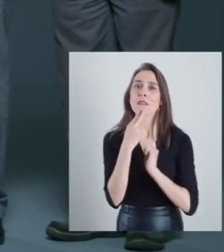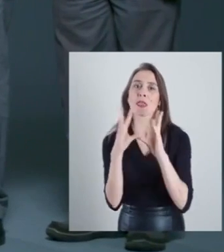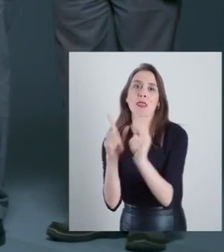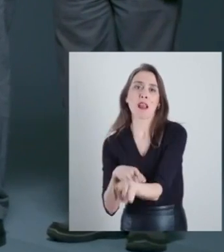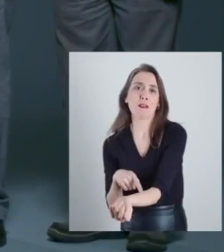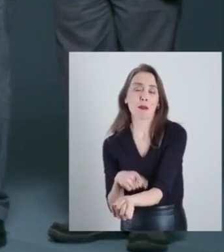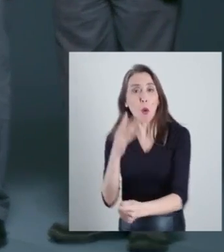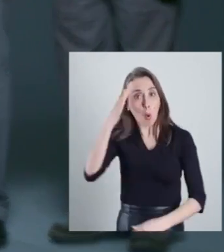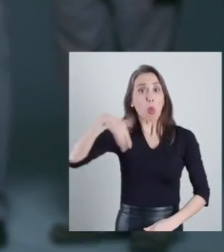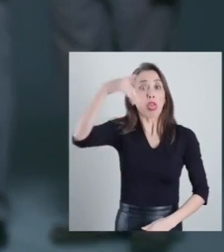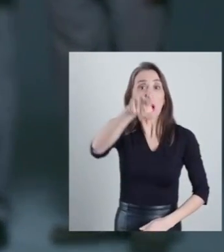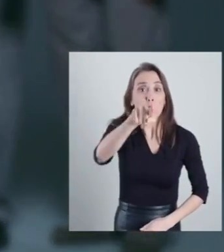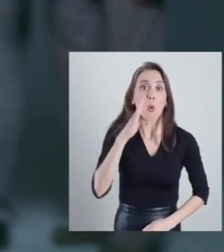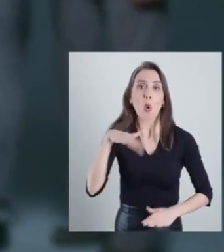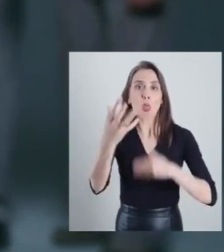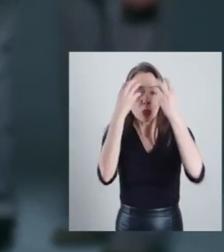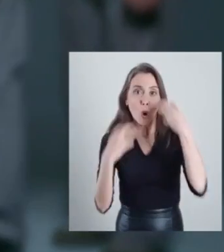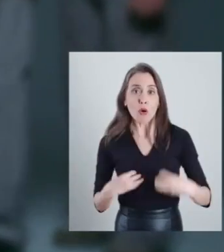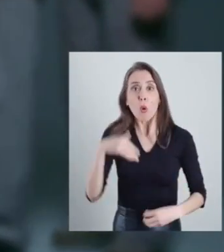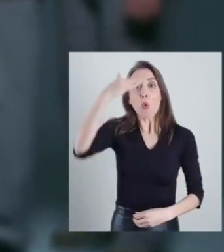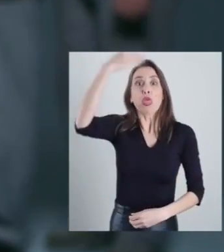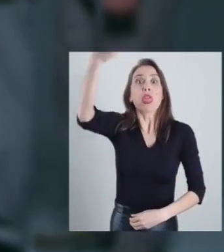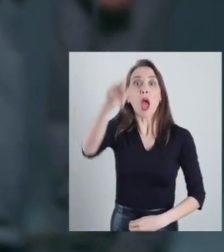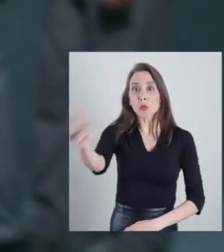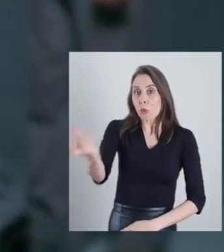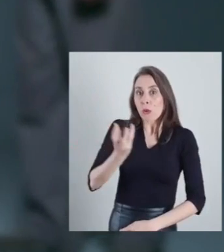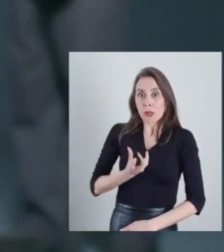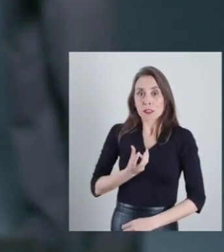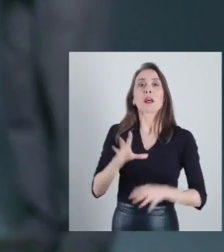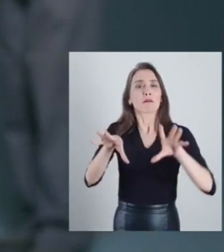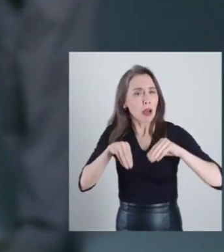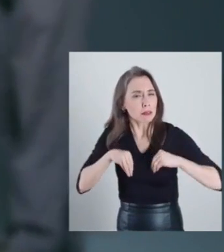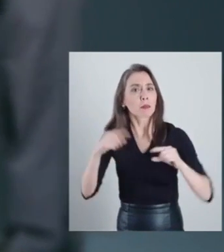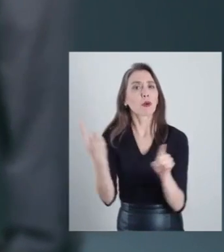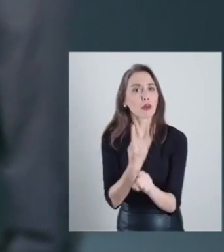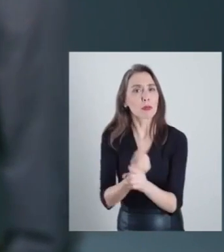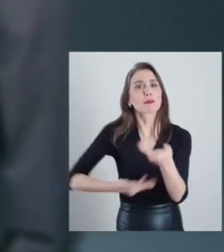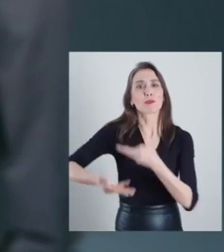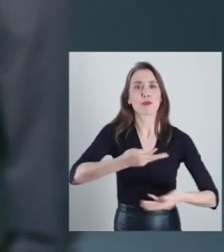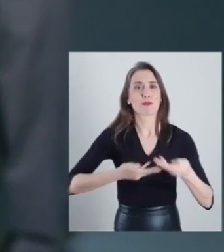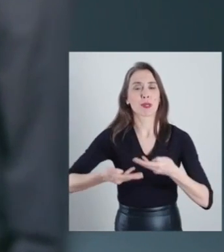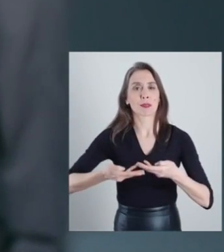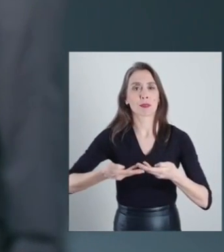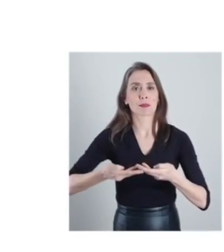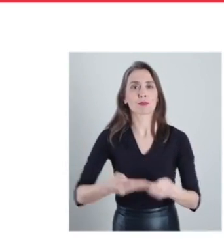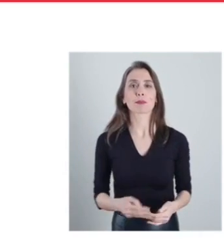una familia. Un día puede ser donante, un día puede ser receptor. Identifícate, convérsalo,